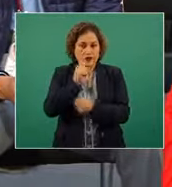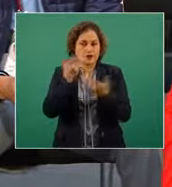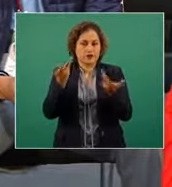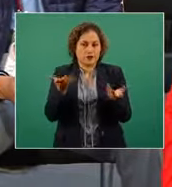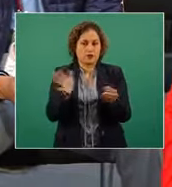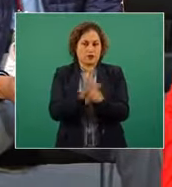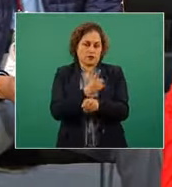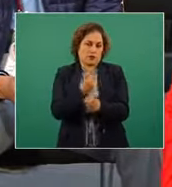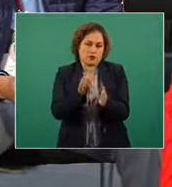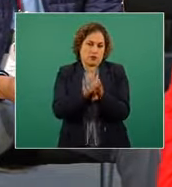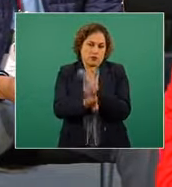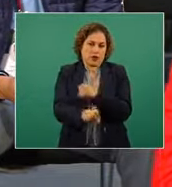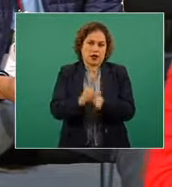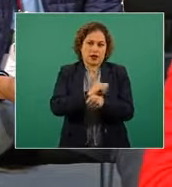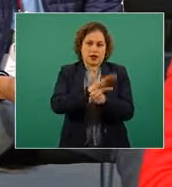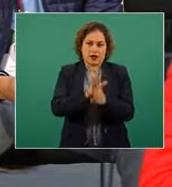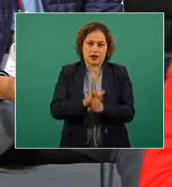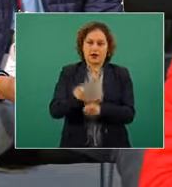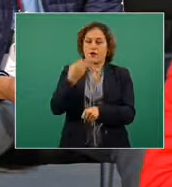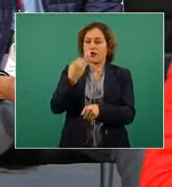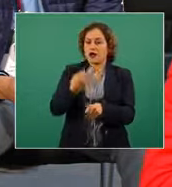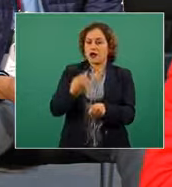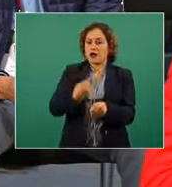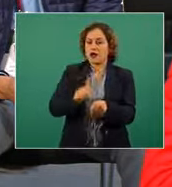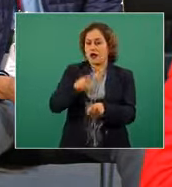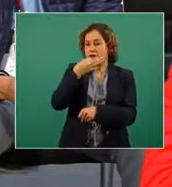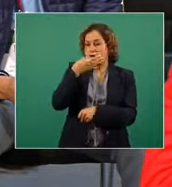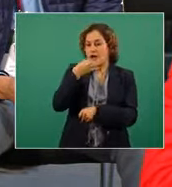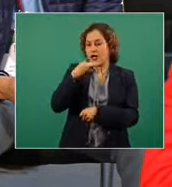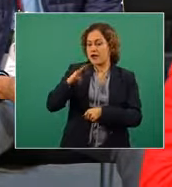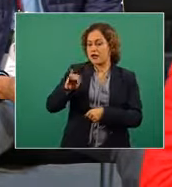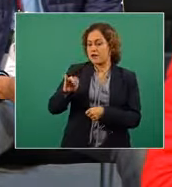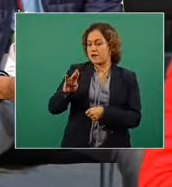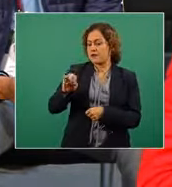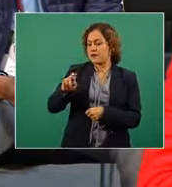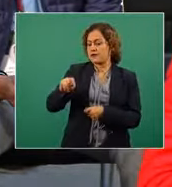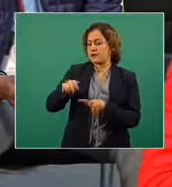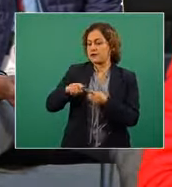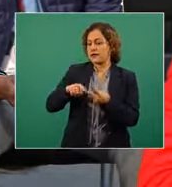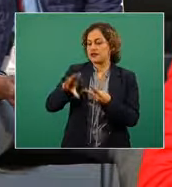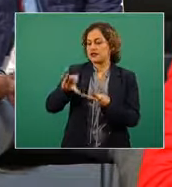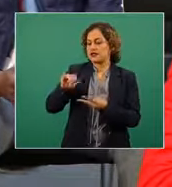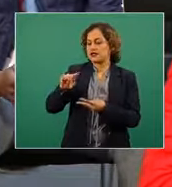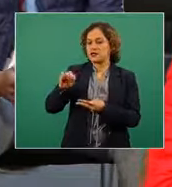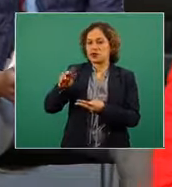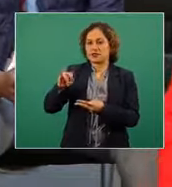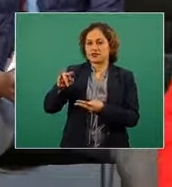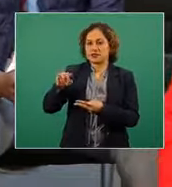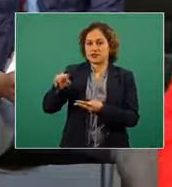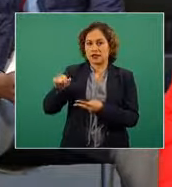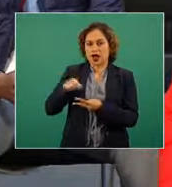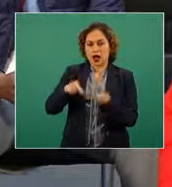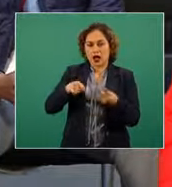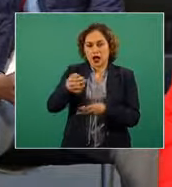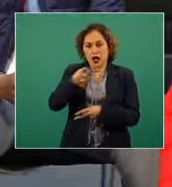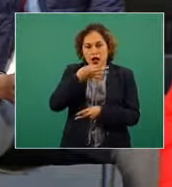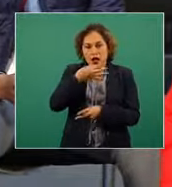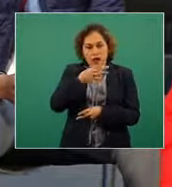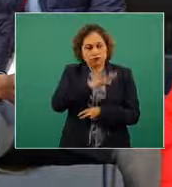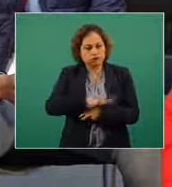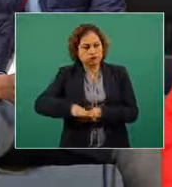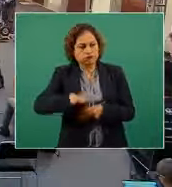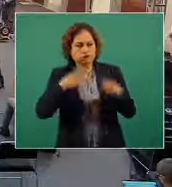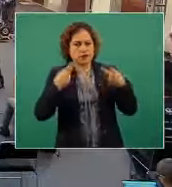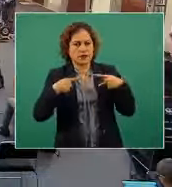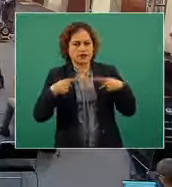el uso de la ivermectina y la azitromicina. En ese sentido, ¿qué pueden decirle respecto a la población que está